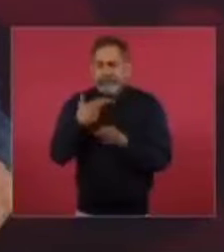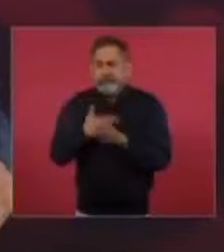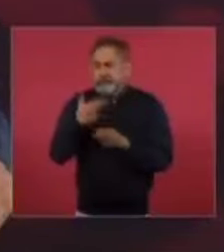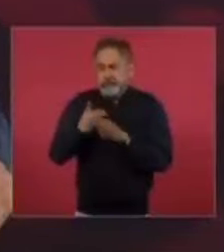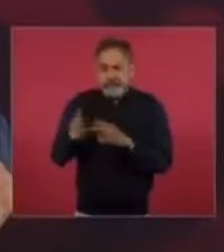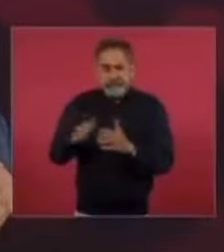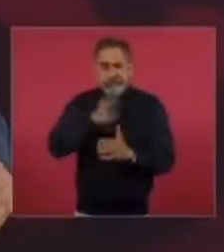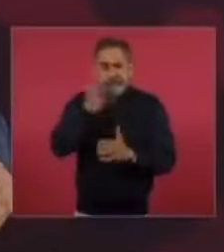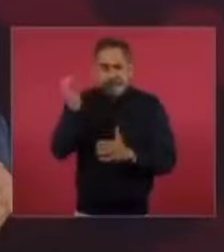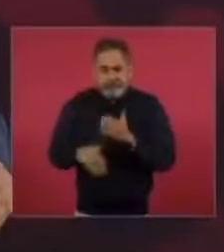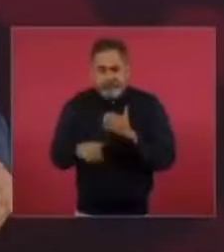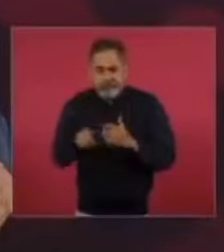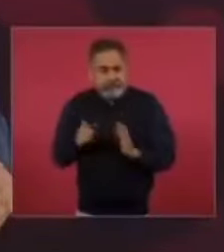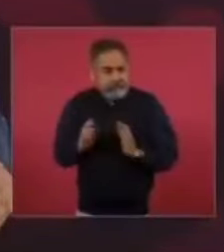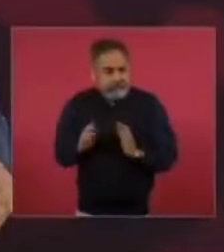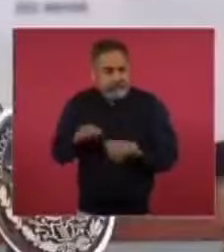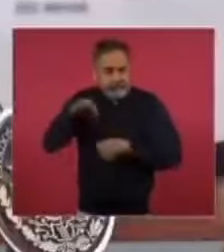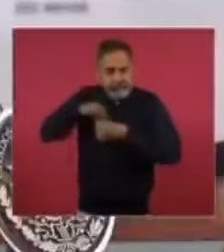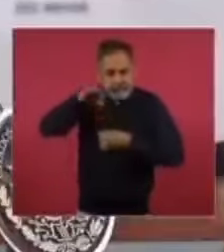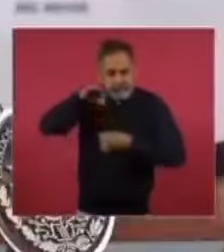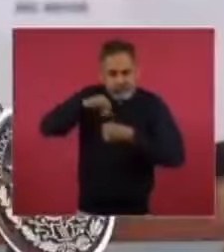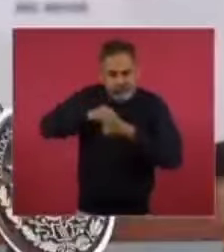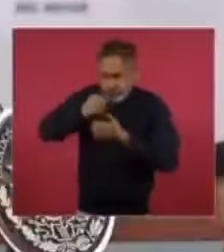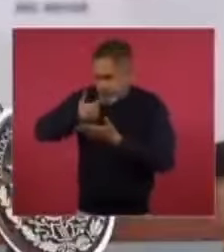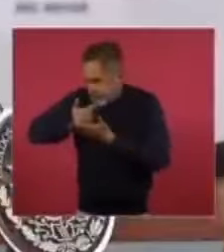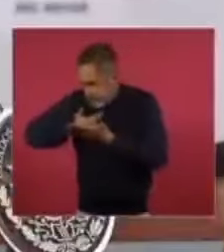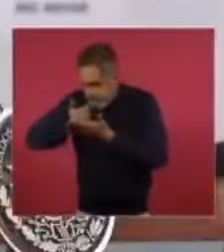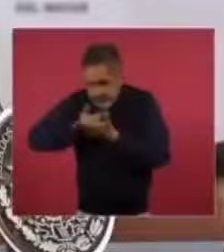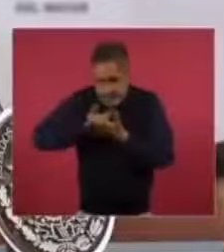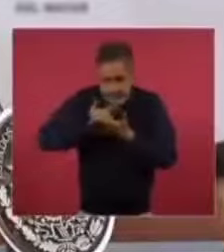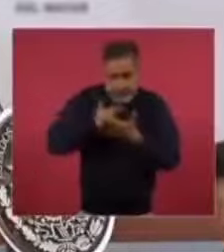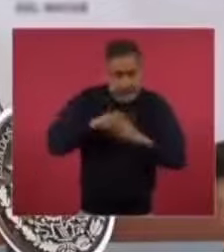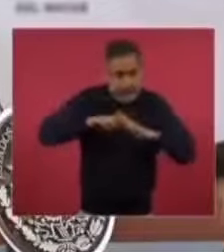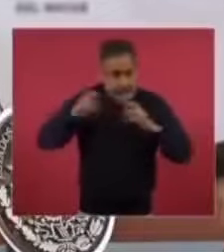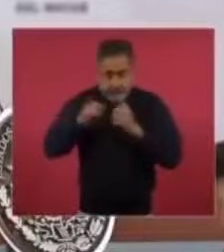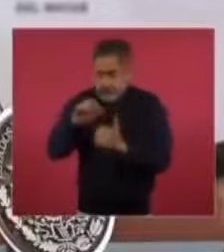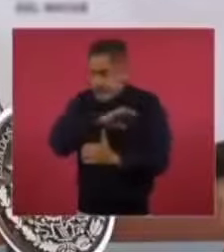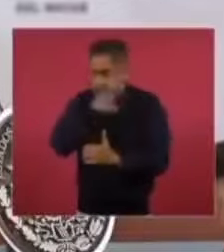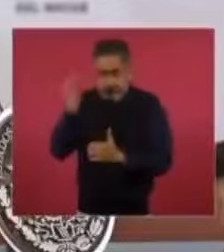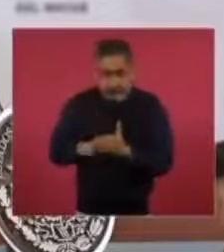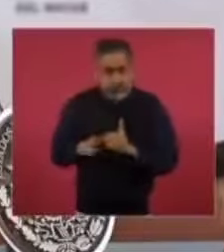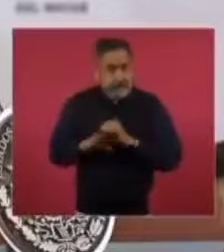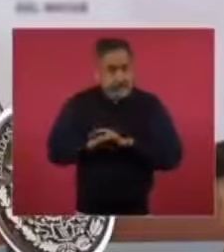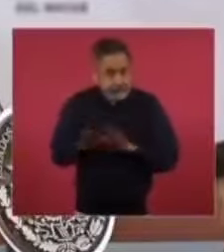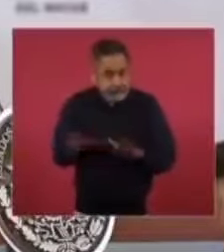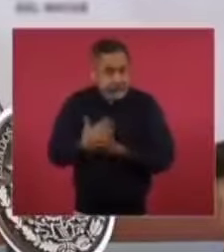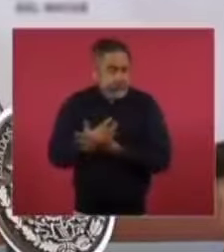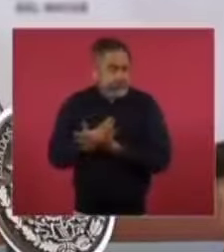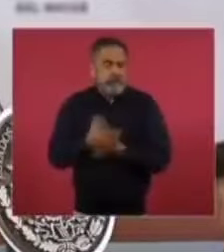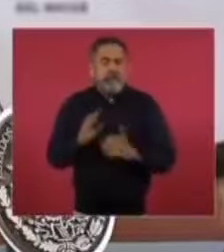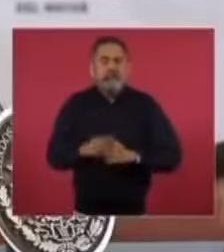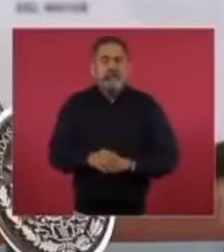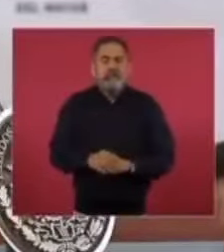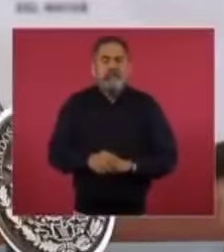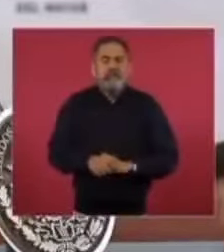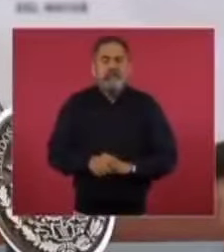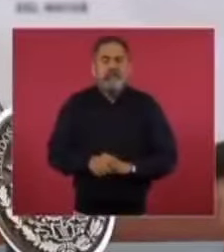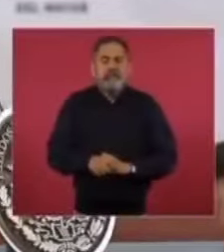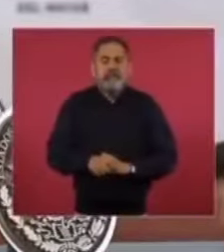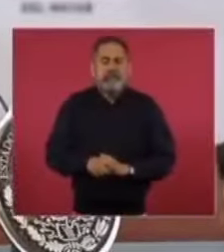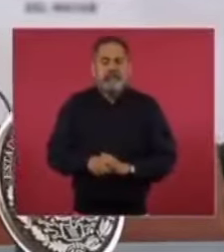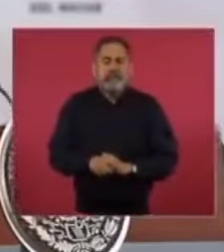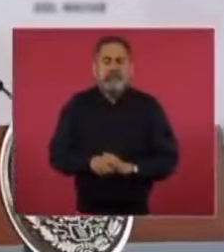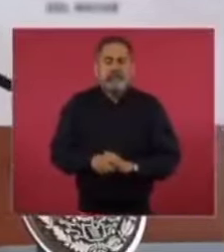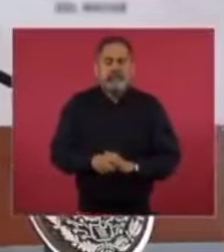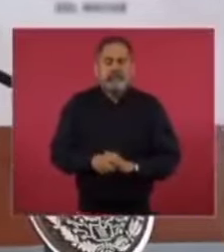otro, lo cual me preocupa mucho. Porque son planteamientos muy absurdos. Cada país tiene una connotación completamente diferente.